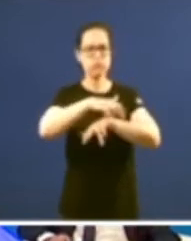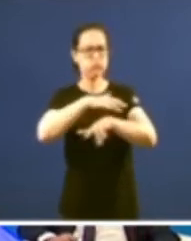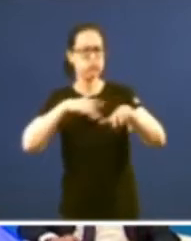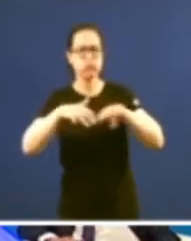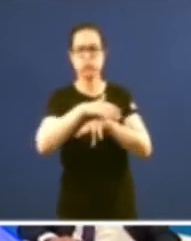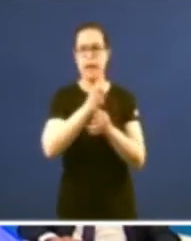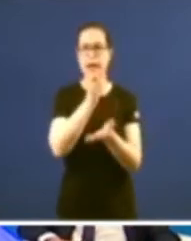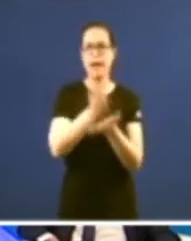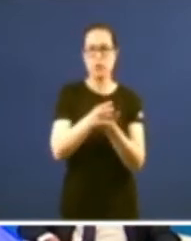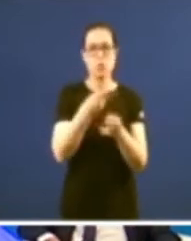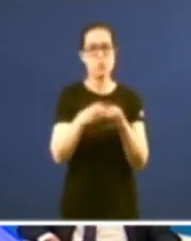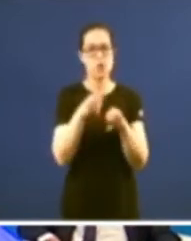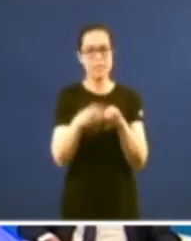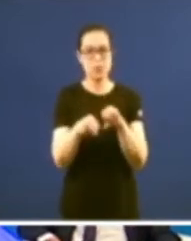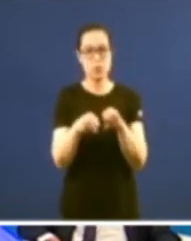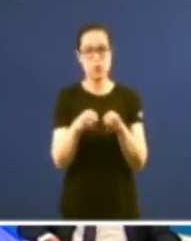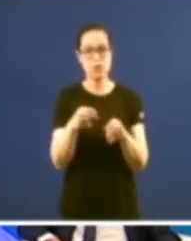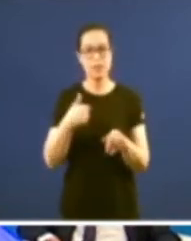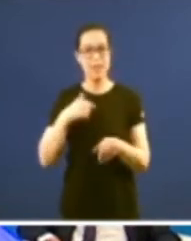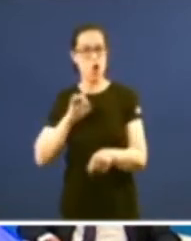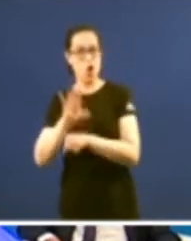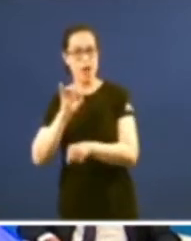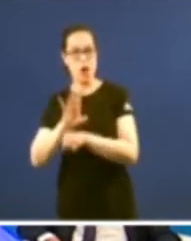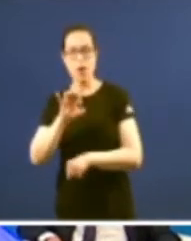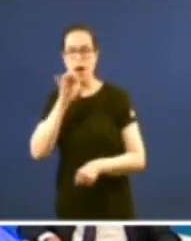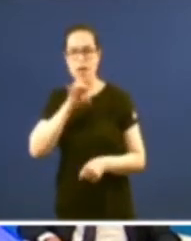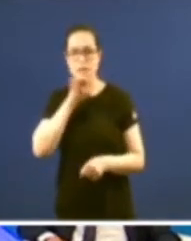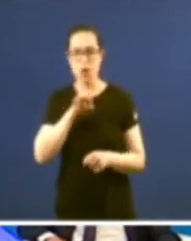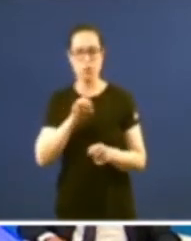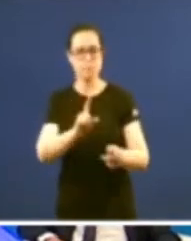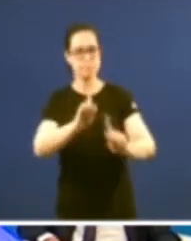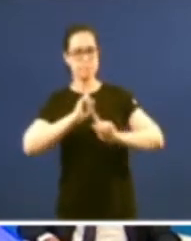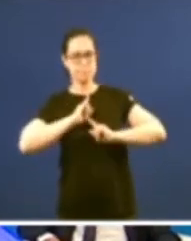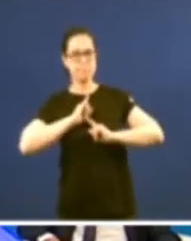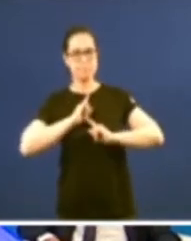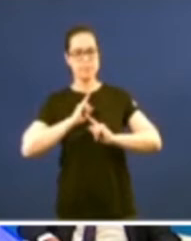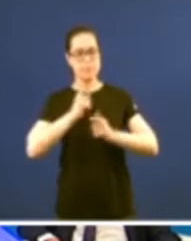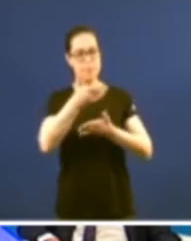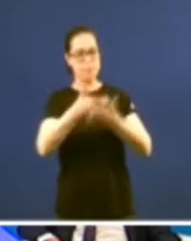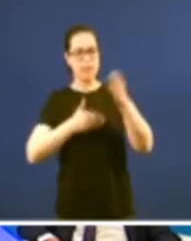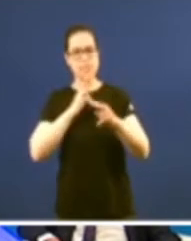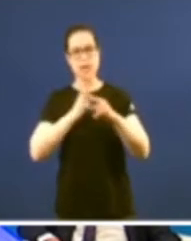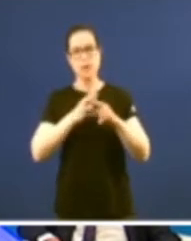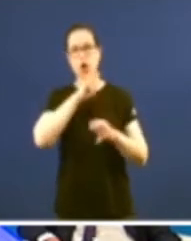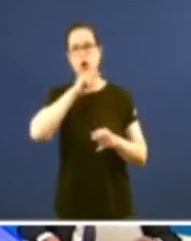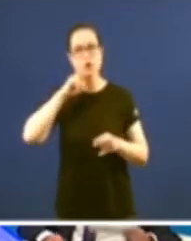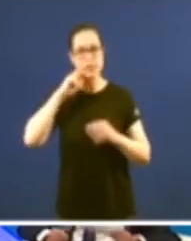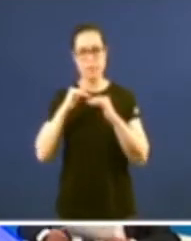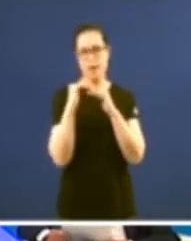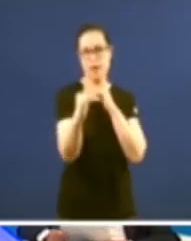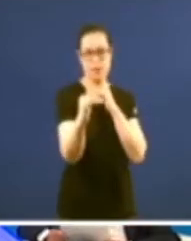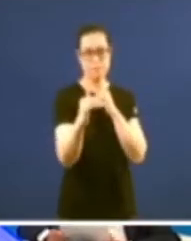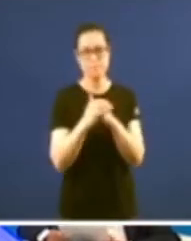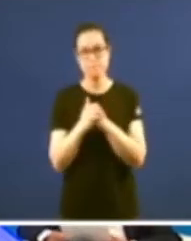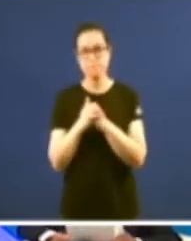que le dieron a El Correo una perspectiva que terminó por imponerse o su tradicional conservadurismo. Tanto desde la proximidad de